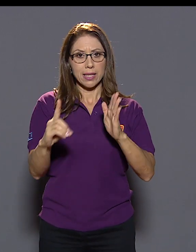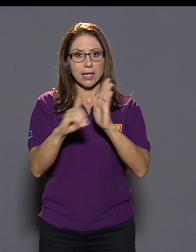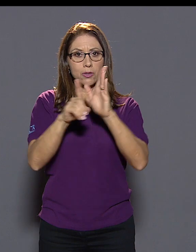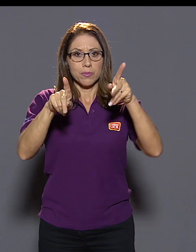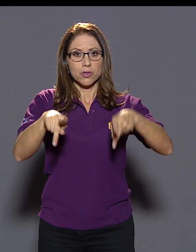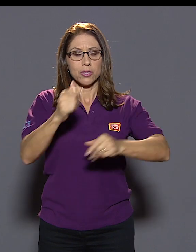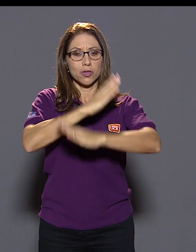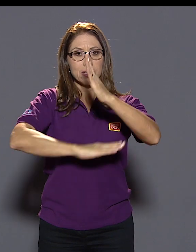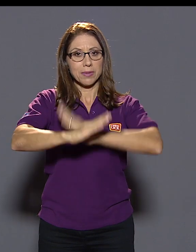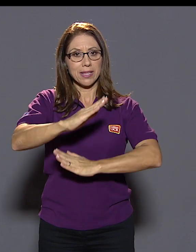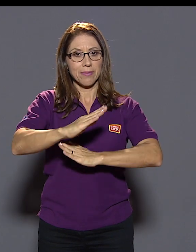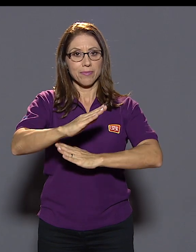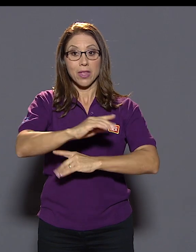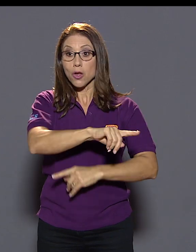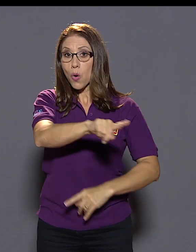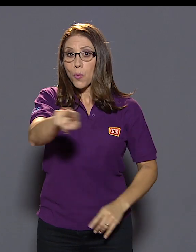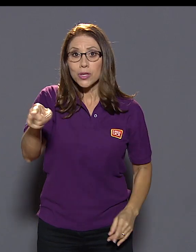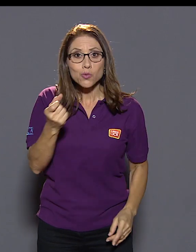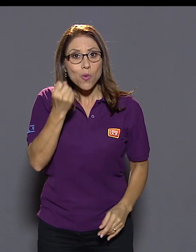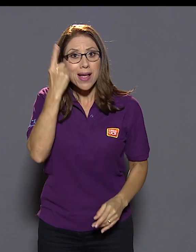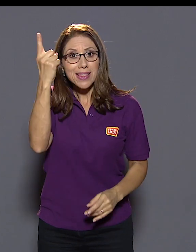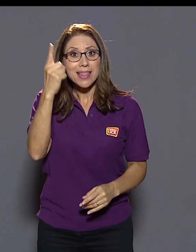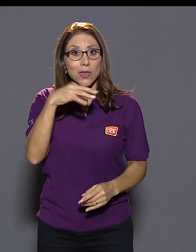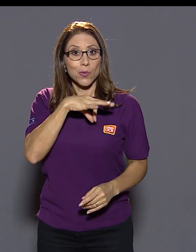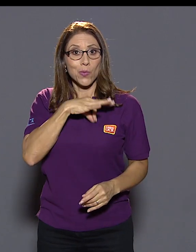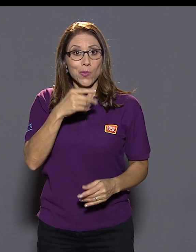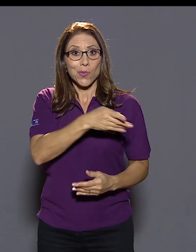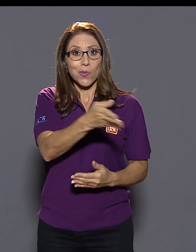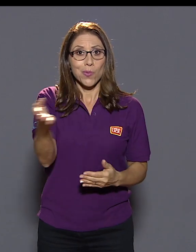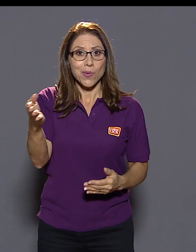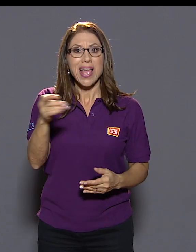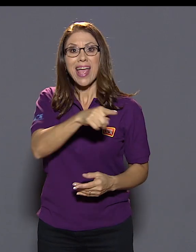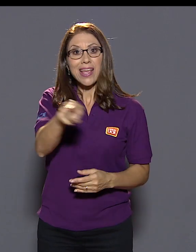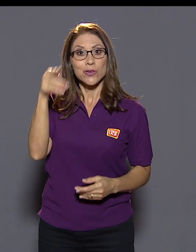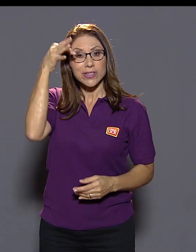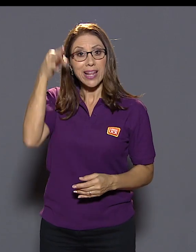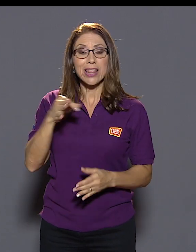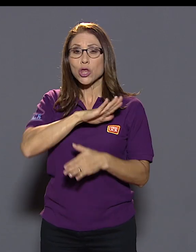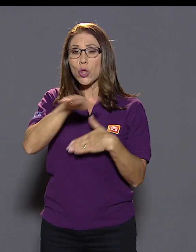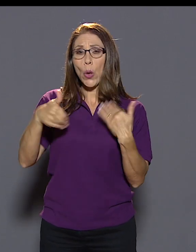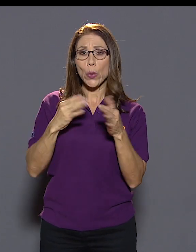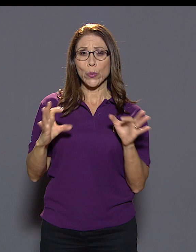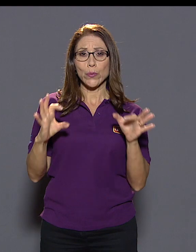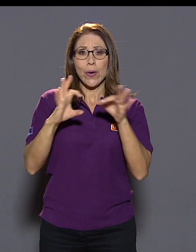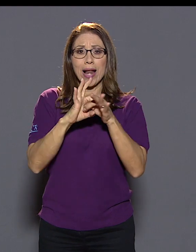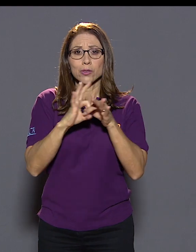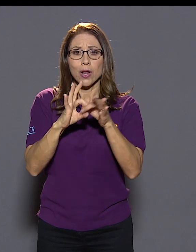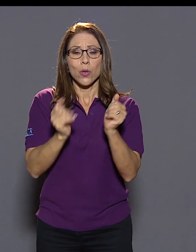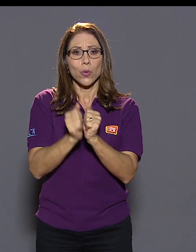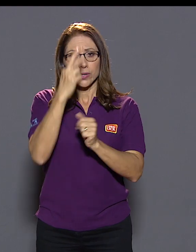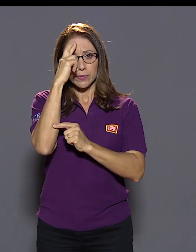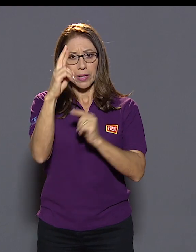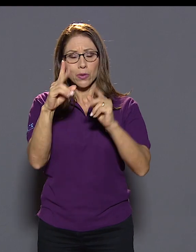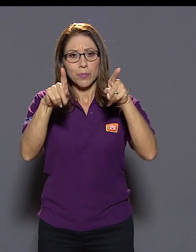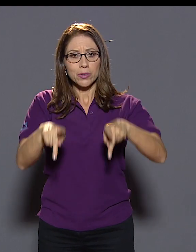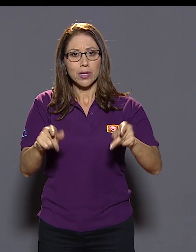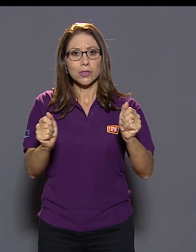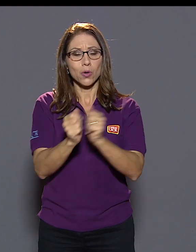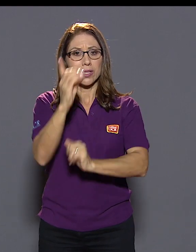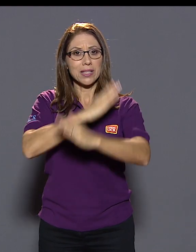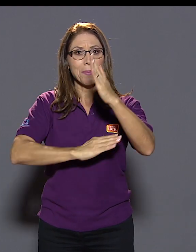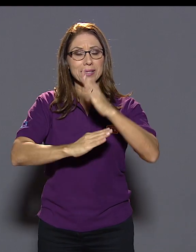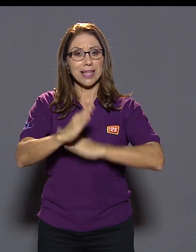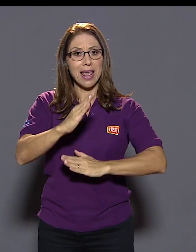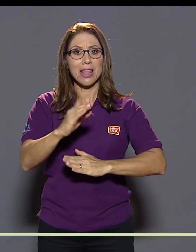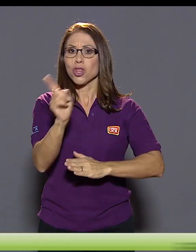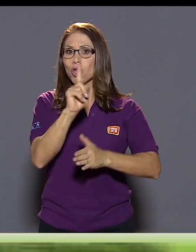discapacidad. Y como no han entendido que les es útil, creen que todo lo que tenga que ver con respeto a los derechos de las personas con discapacidad no tiene que ver